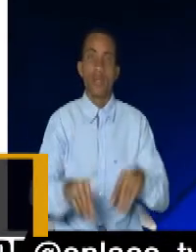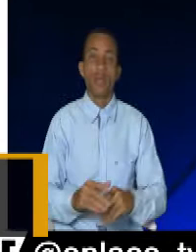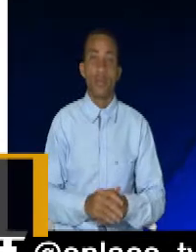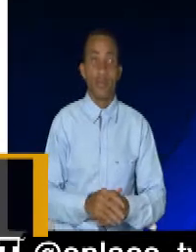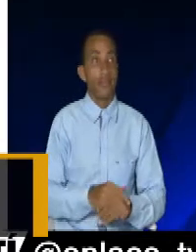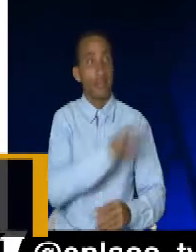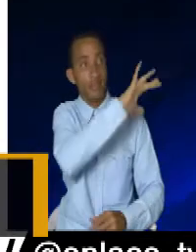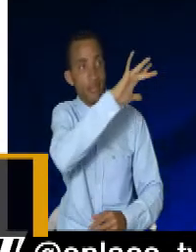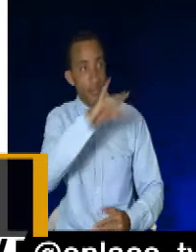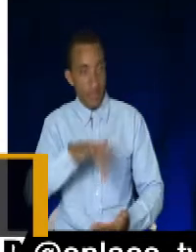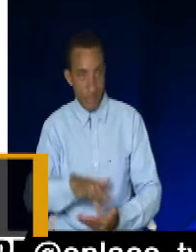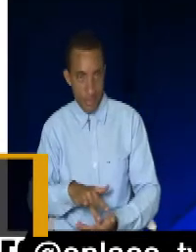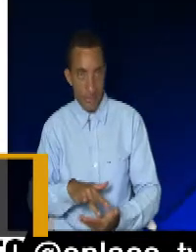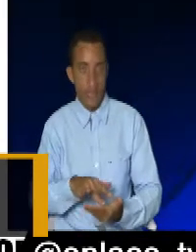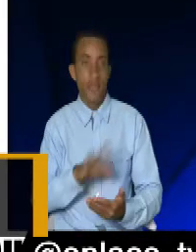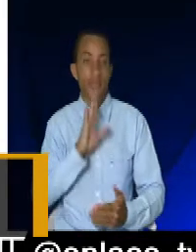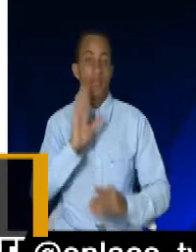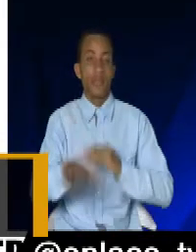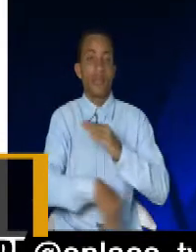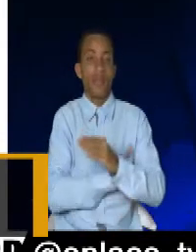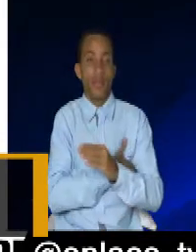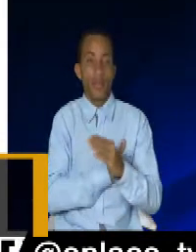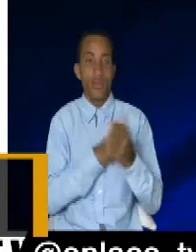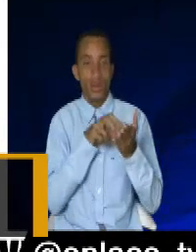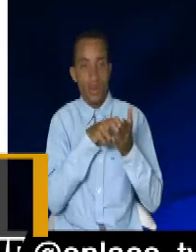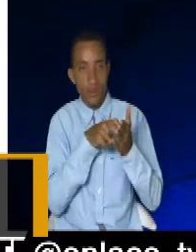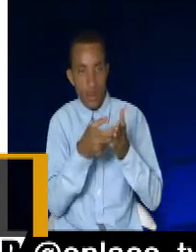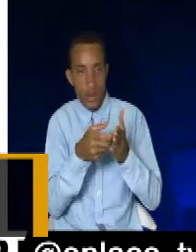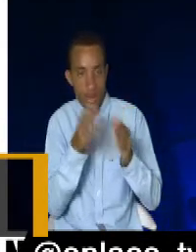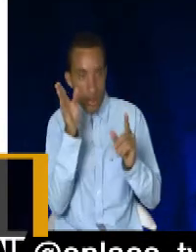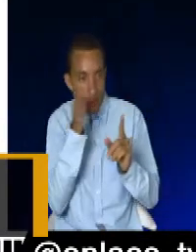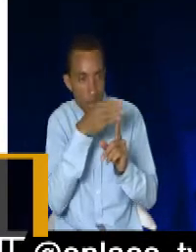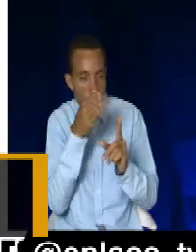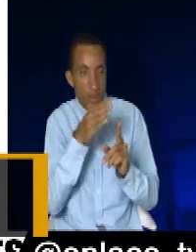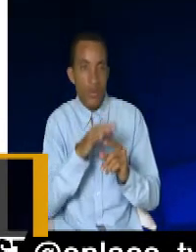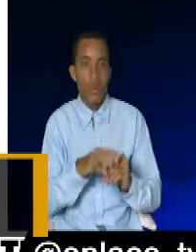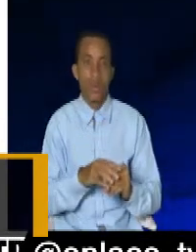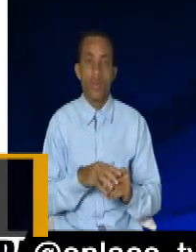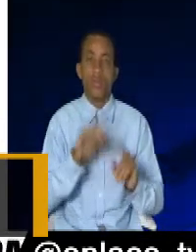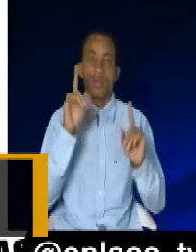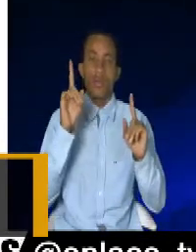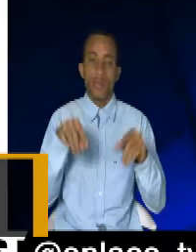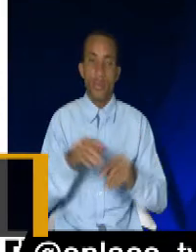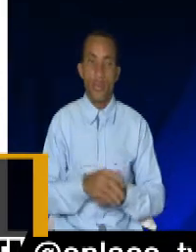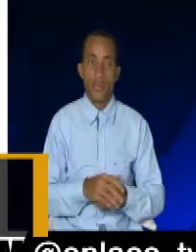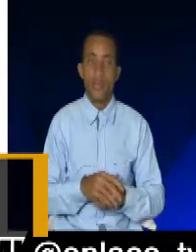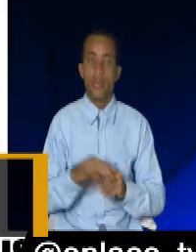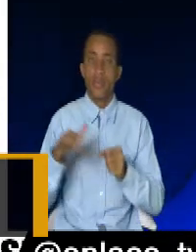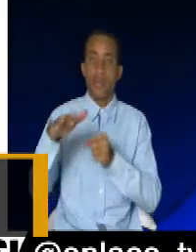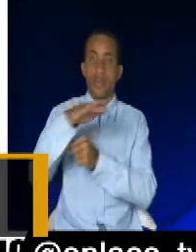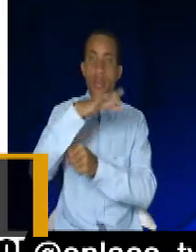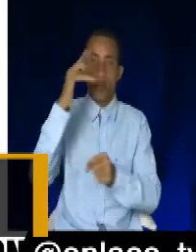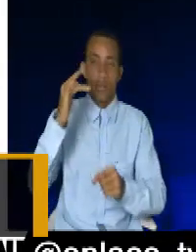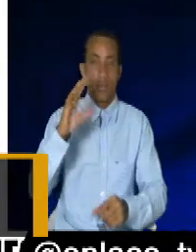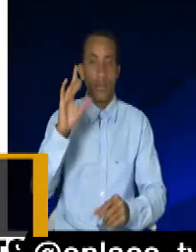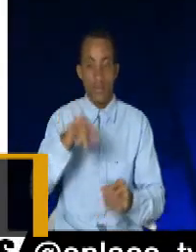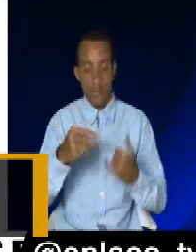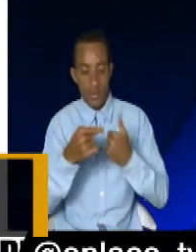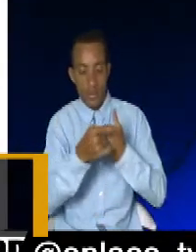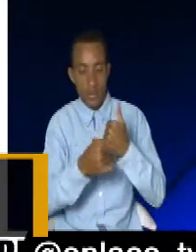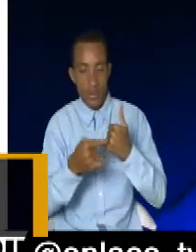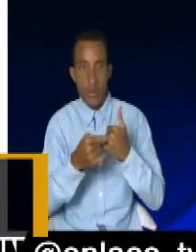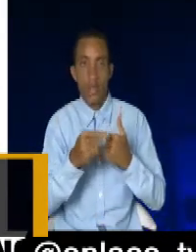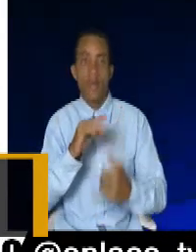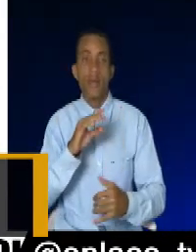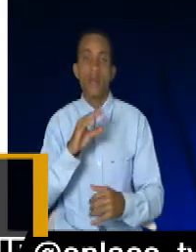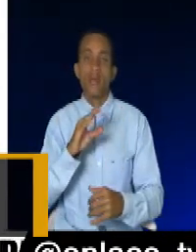el presidente de Ecopetrol. Van a estar los sectores ambientalistas, los alcaldes de toda la región del Magdalena Medio, es